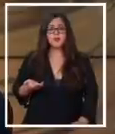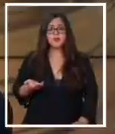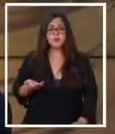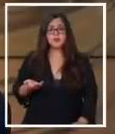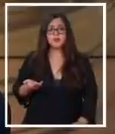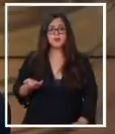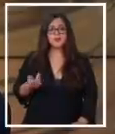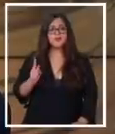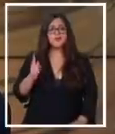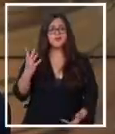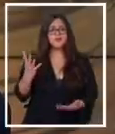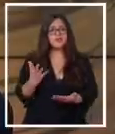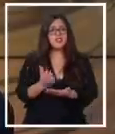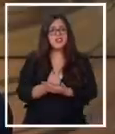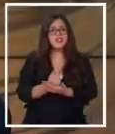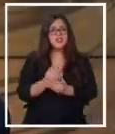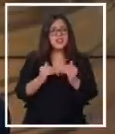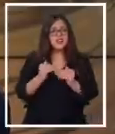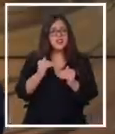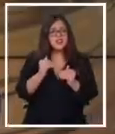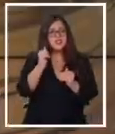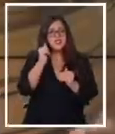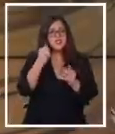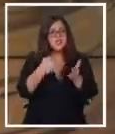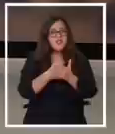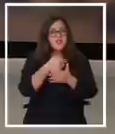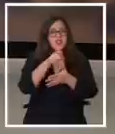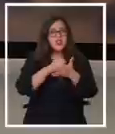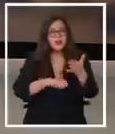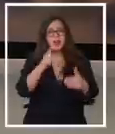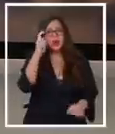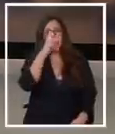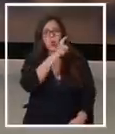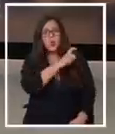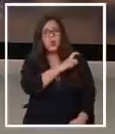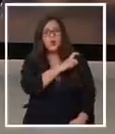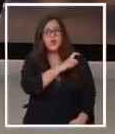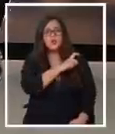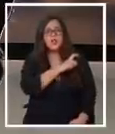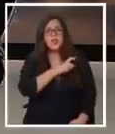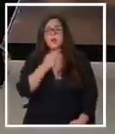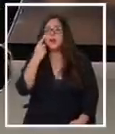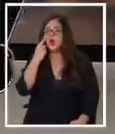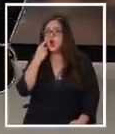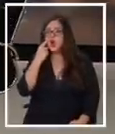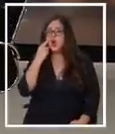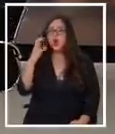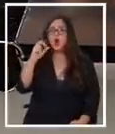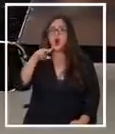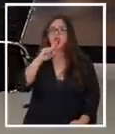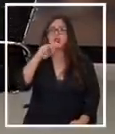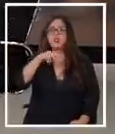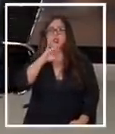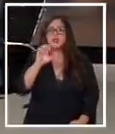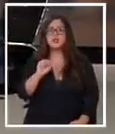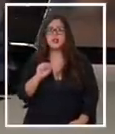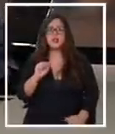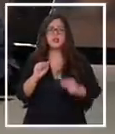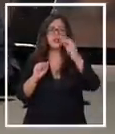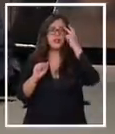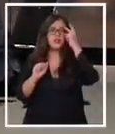no cuesta mucho llegar a fin de mes por eso estamos atrás pero es que fíjese fíjense constanza de que hoy se me debajo esto